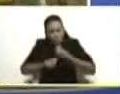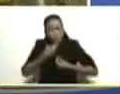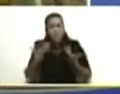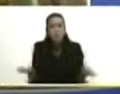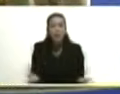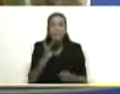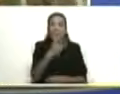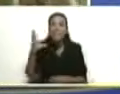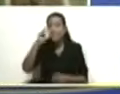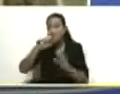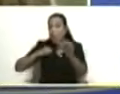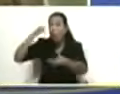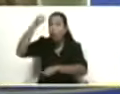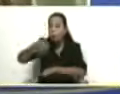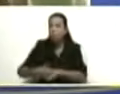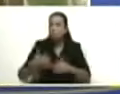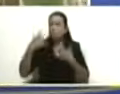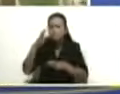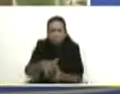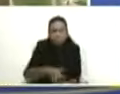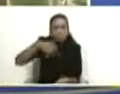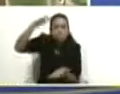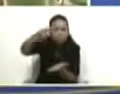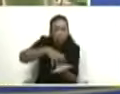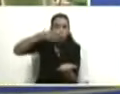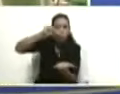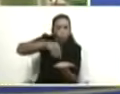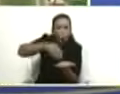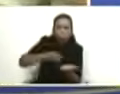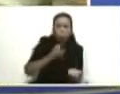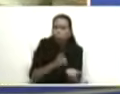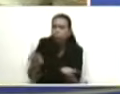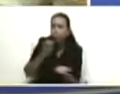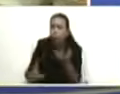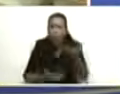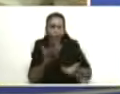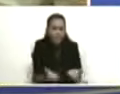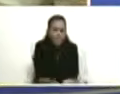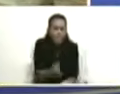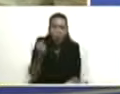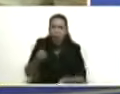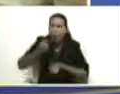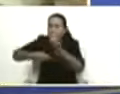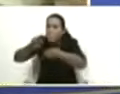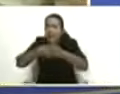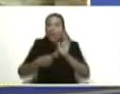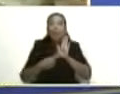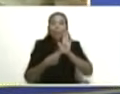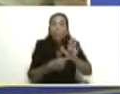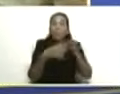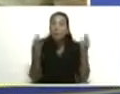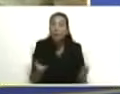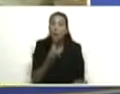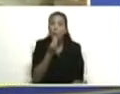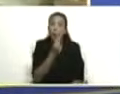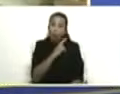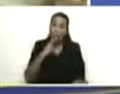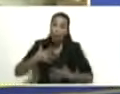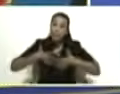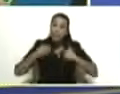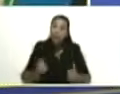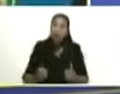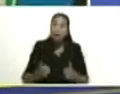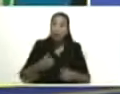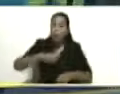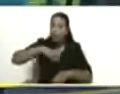En 25 años de revolución hemos generado un consumo de estos alimentos y lo que representa alimentos sanos, además. Alimentos sanos,